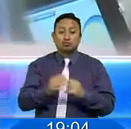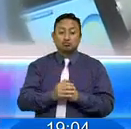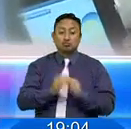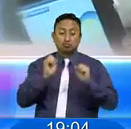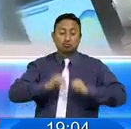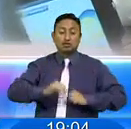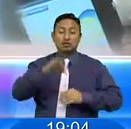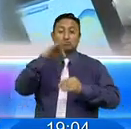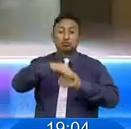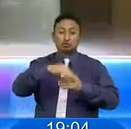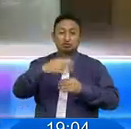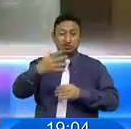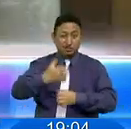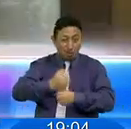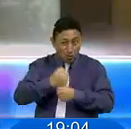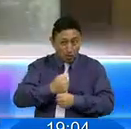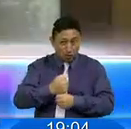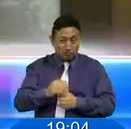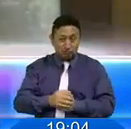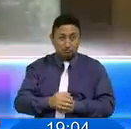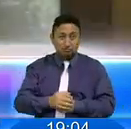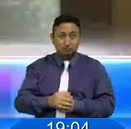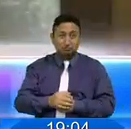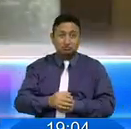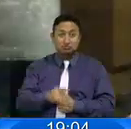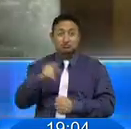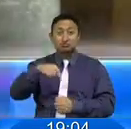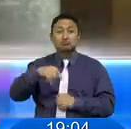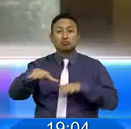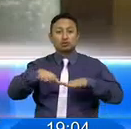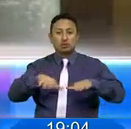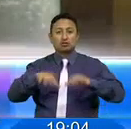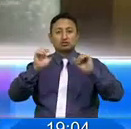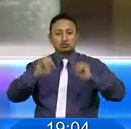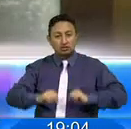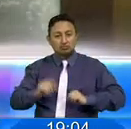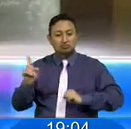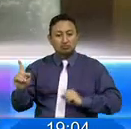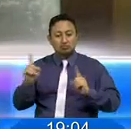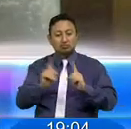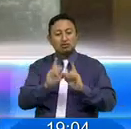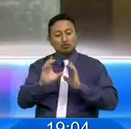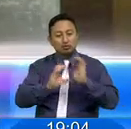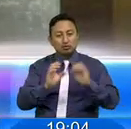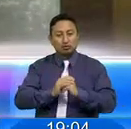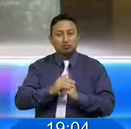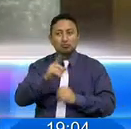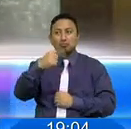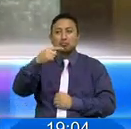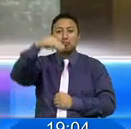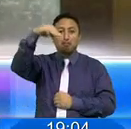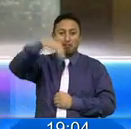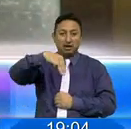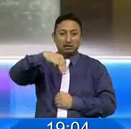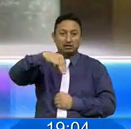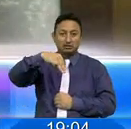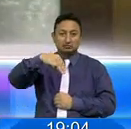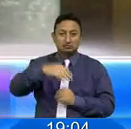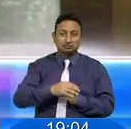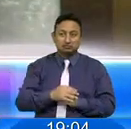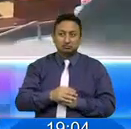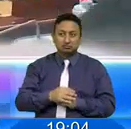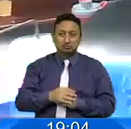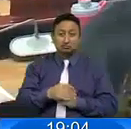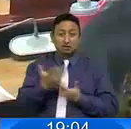votos son seguros para los cordones de bancada vamos van a llegar por supuesto a conversar y el día martes no creo que haya sorpresas